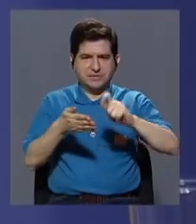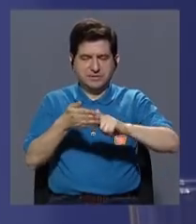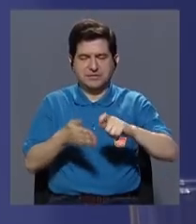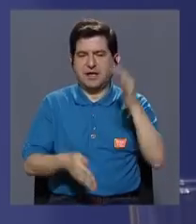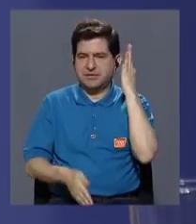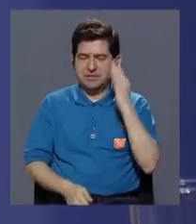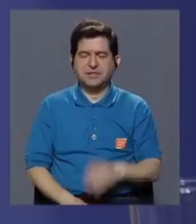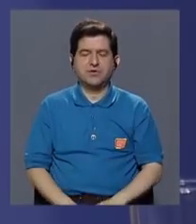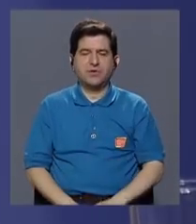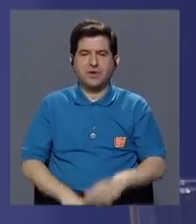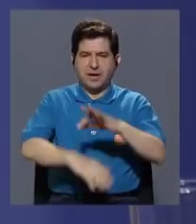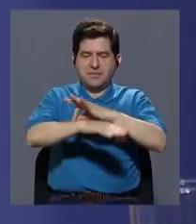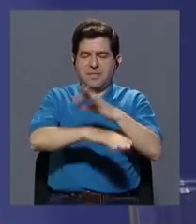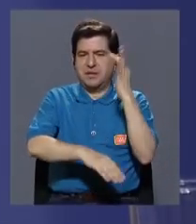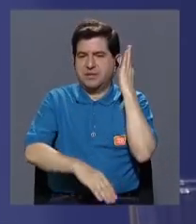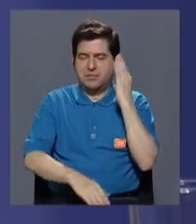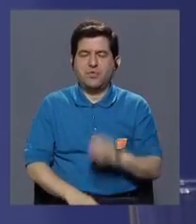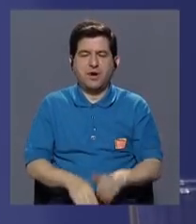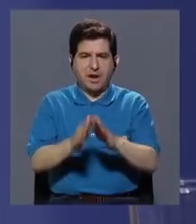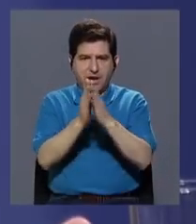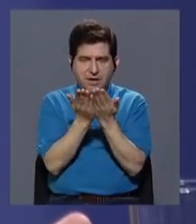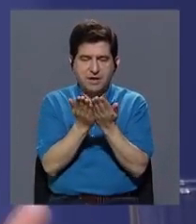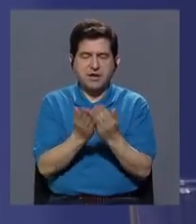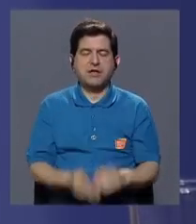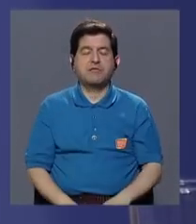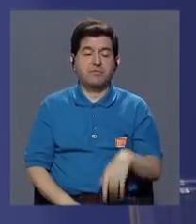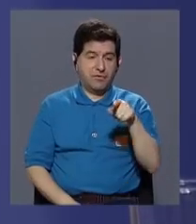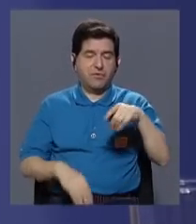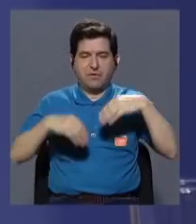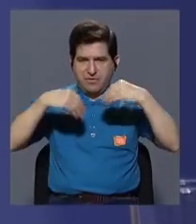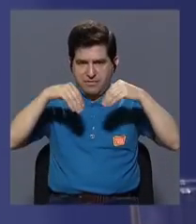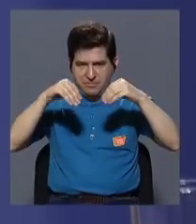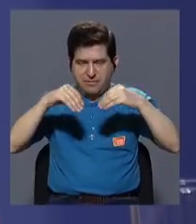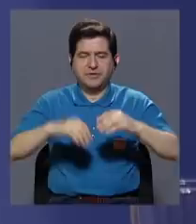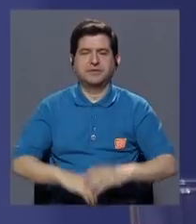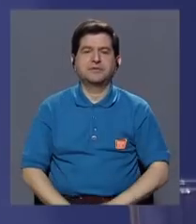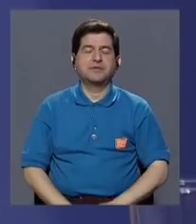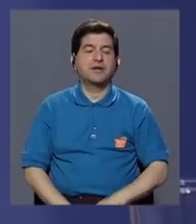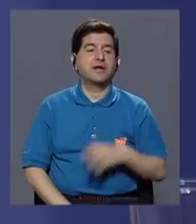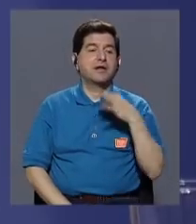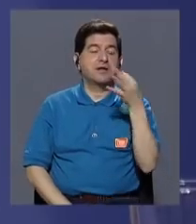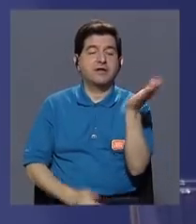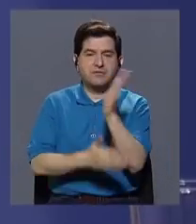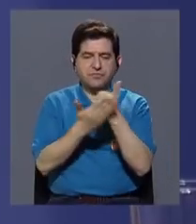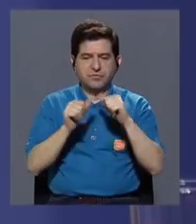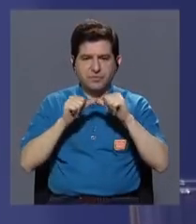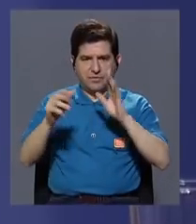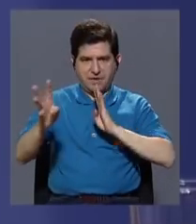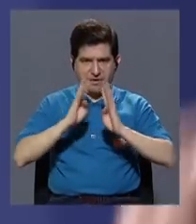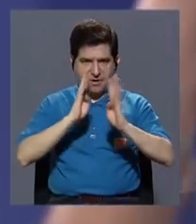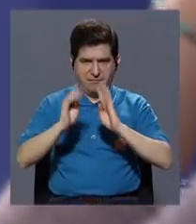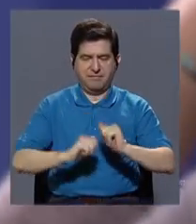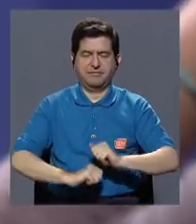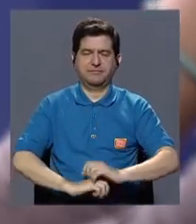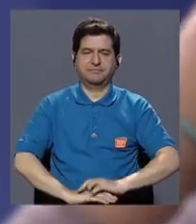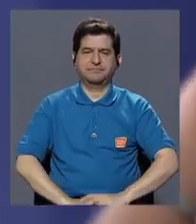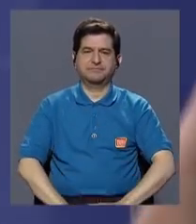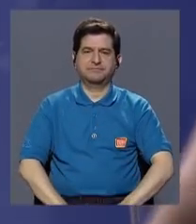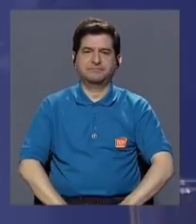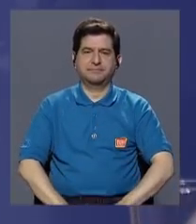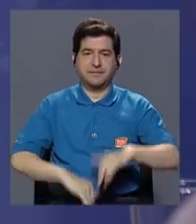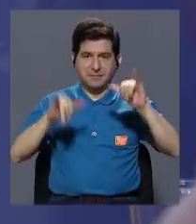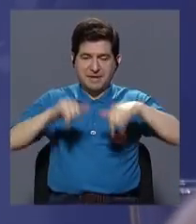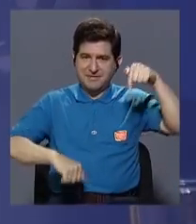piel de mujer el libro que acaba de salir a la venta y en el próximo bloque seguiremos conversando sobre eso